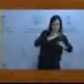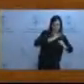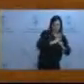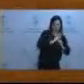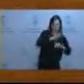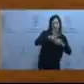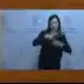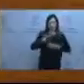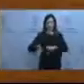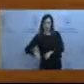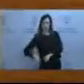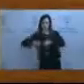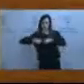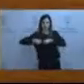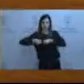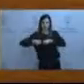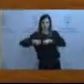desfibrilación